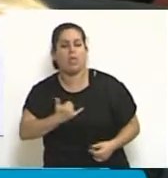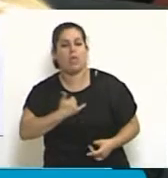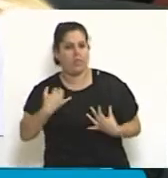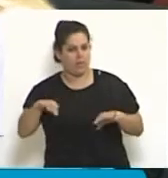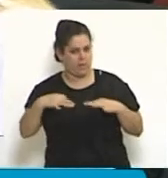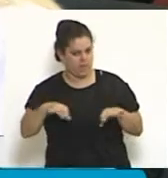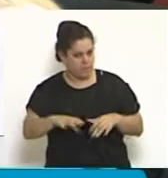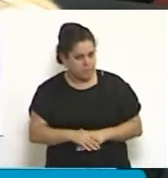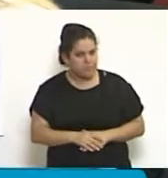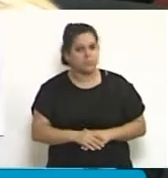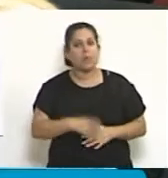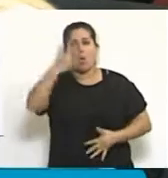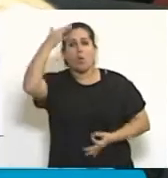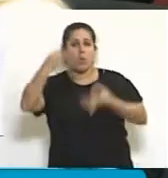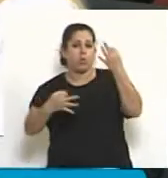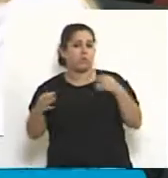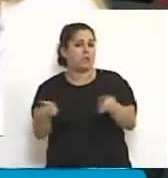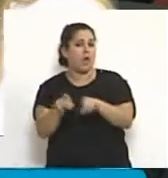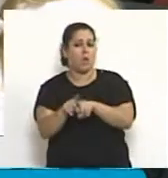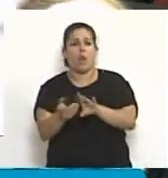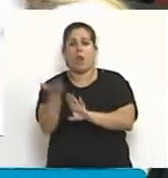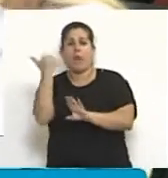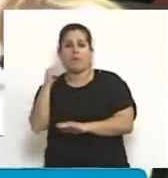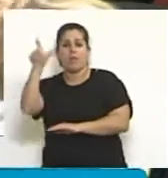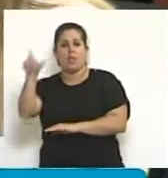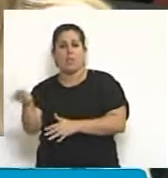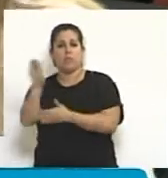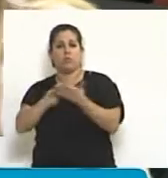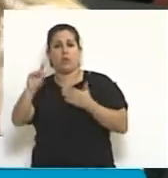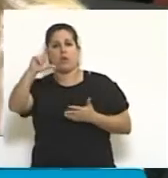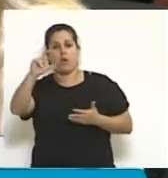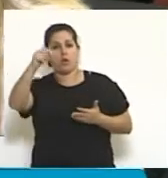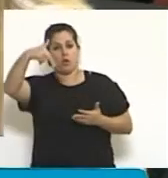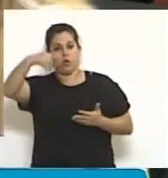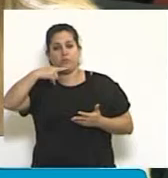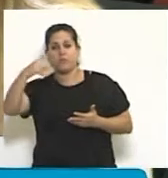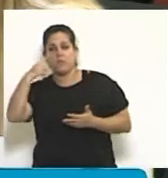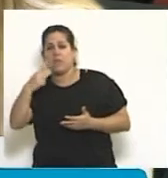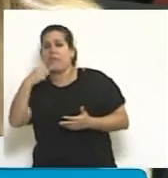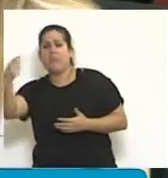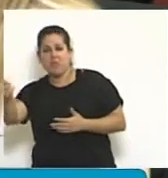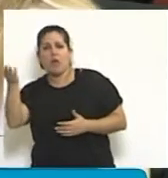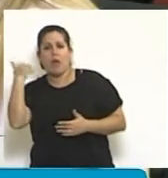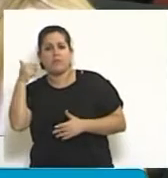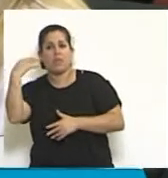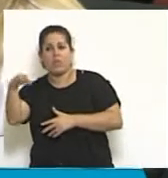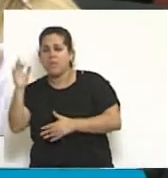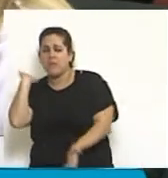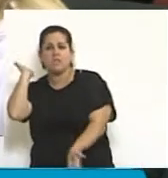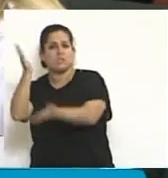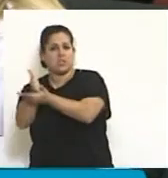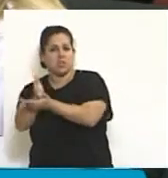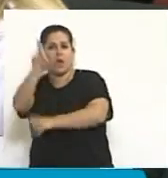Una justicia, como reclamó la diputada Conti, para controlar y sancionar a los poderosos que